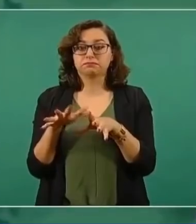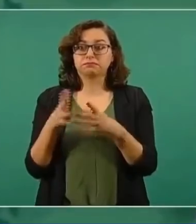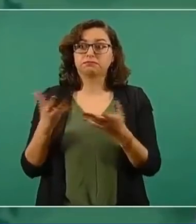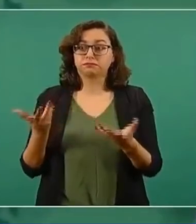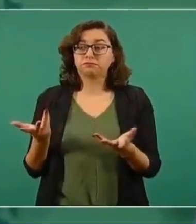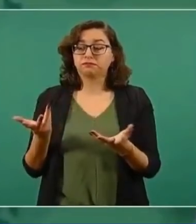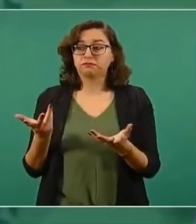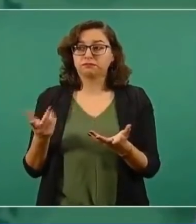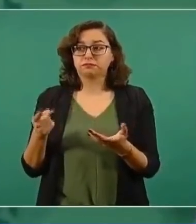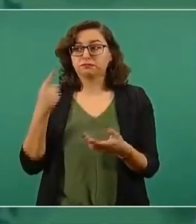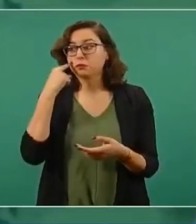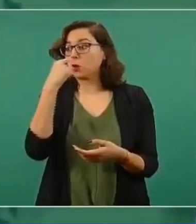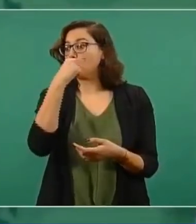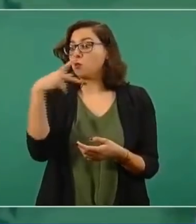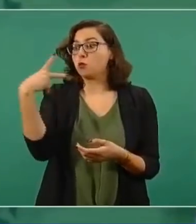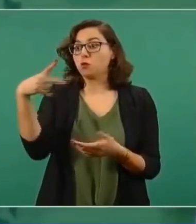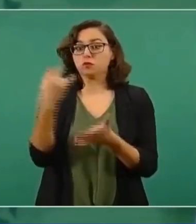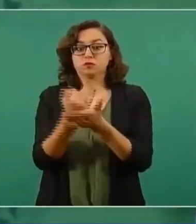haber una